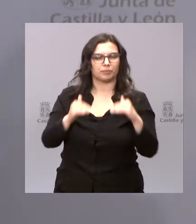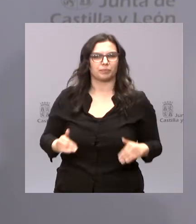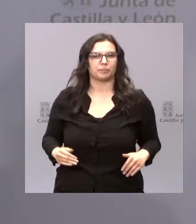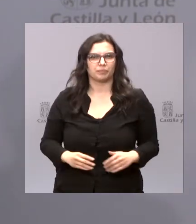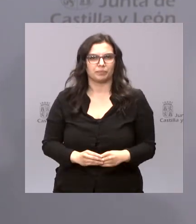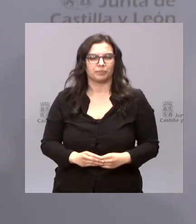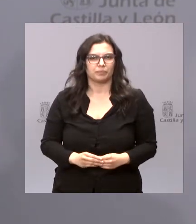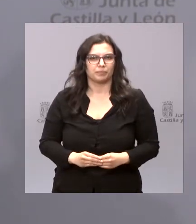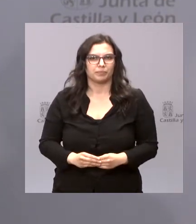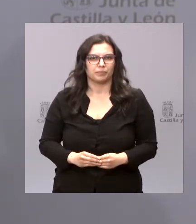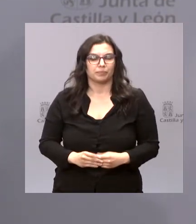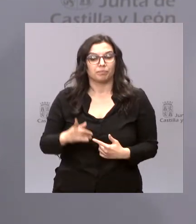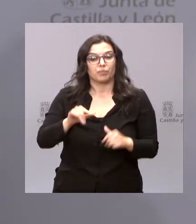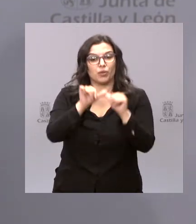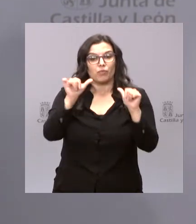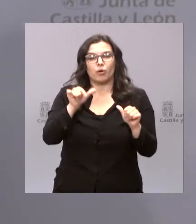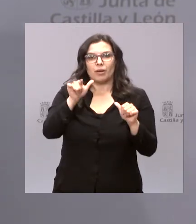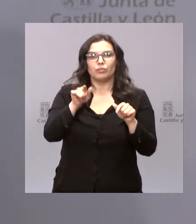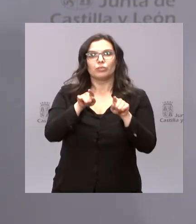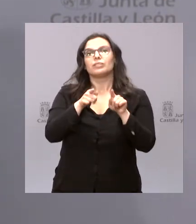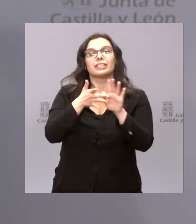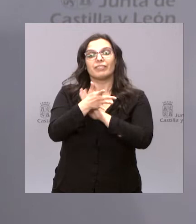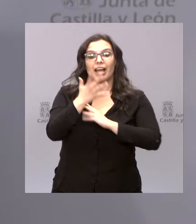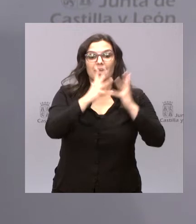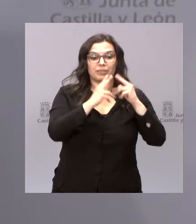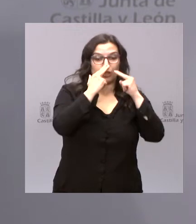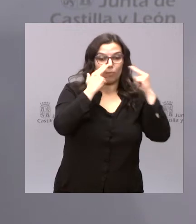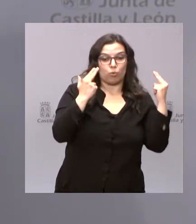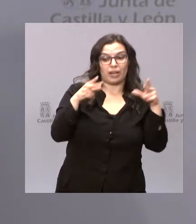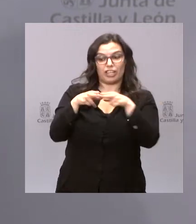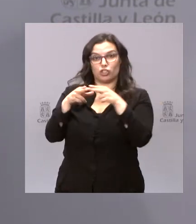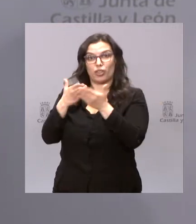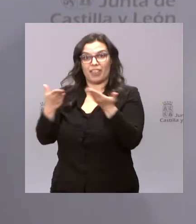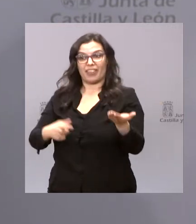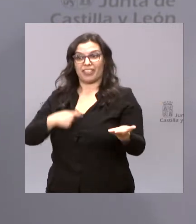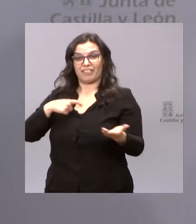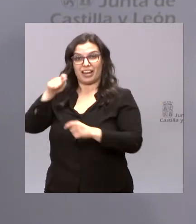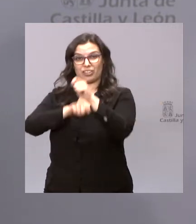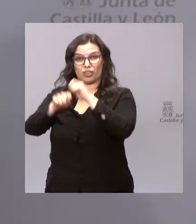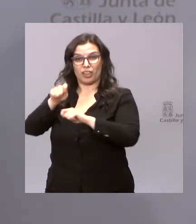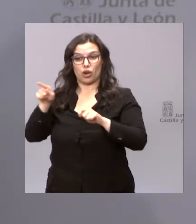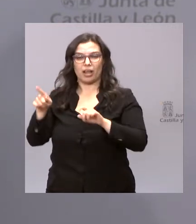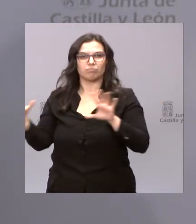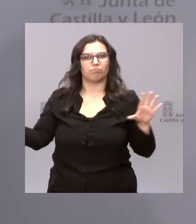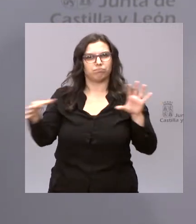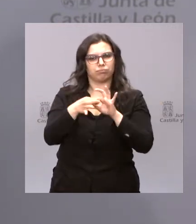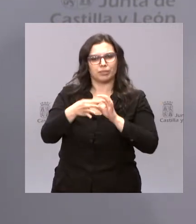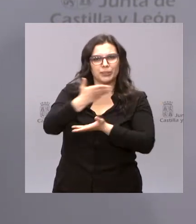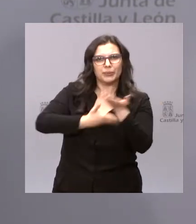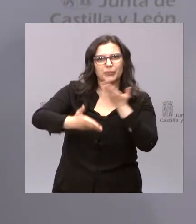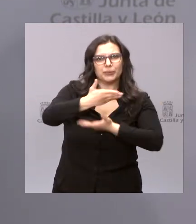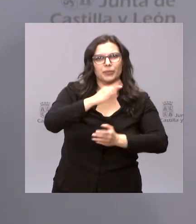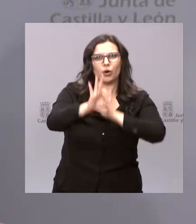Una fórmula que vincula mejor los esfuerzos de la Administración y de la sociedad civil en favor de una igualdad real y